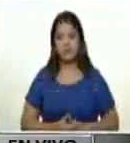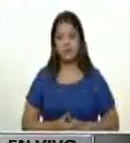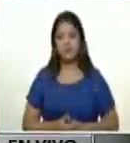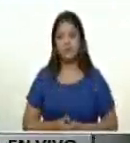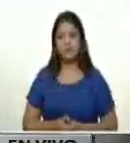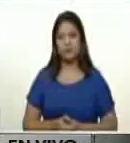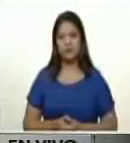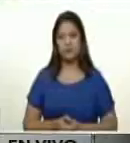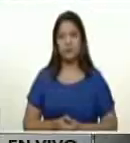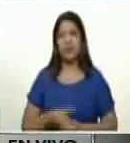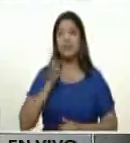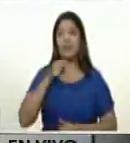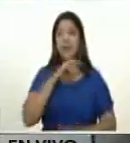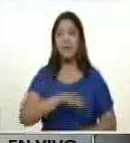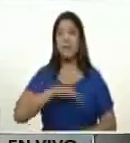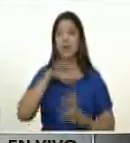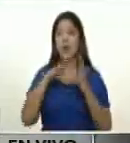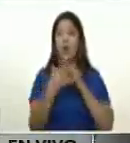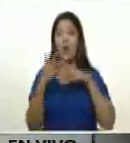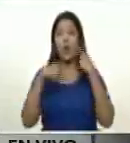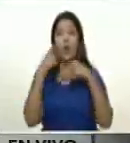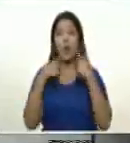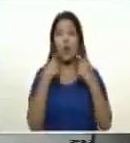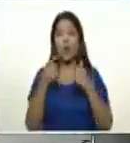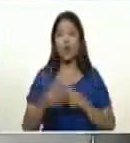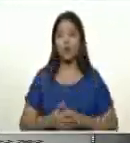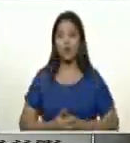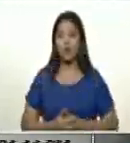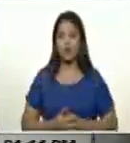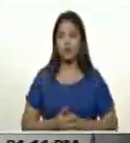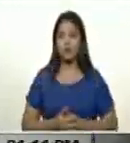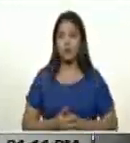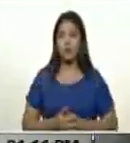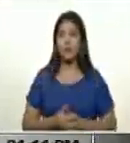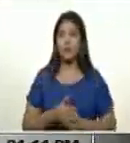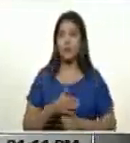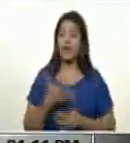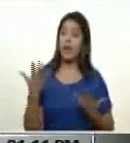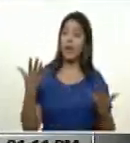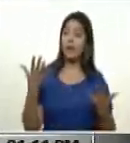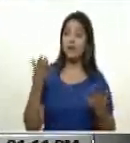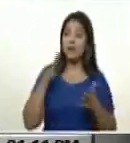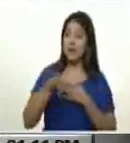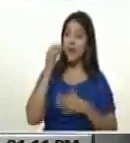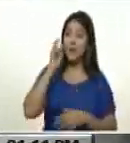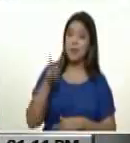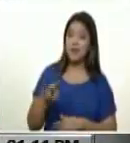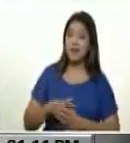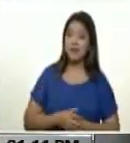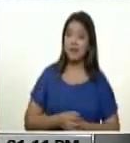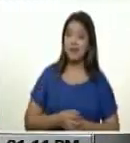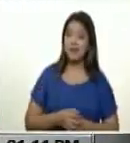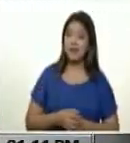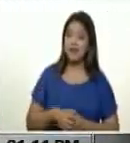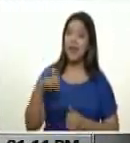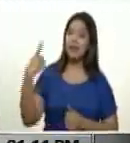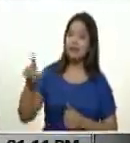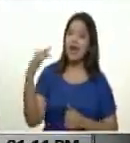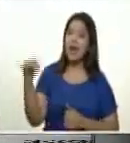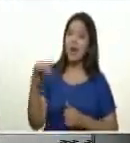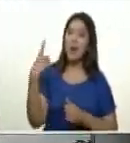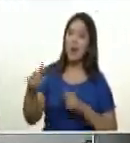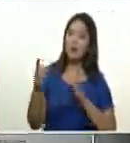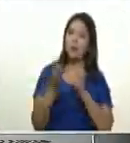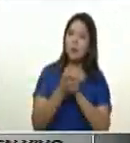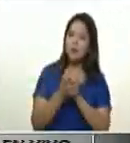y la Gran Misión Barrio Nuevo, Barrio Tricolor. Adelante. ¿Qué te parece, Daniel? Por allá anda un gran amigo,